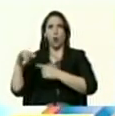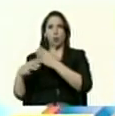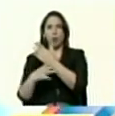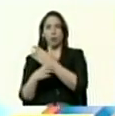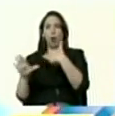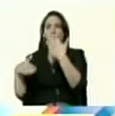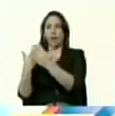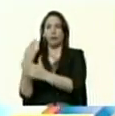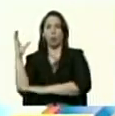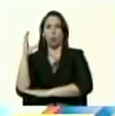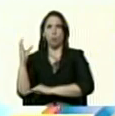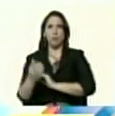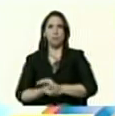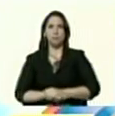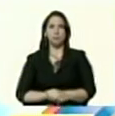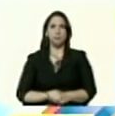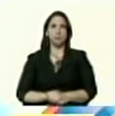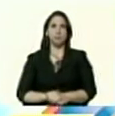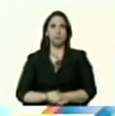todo.